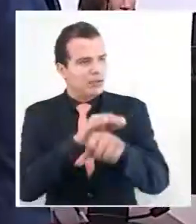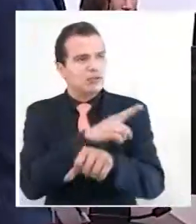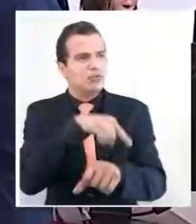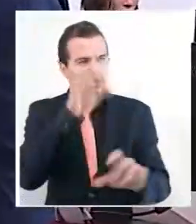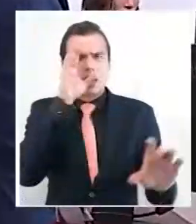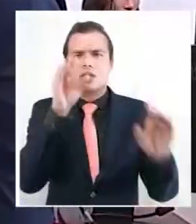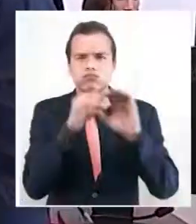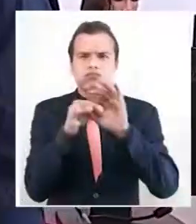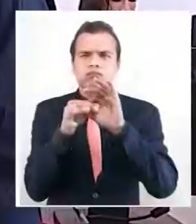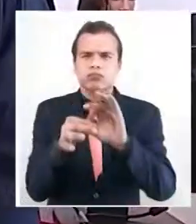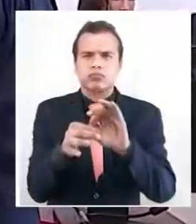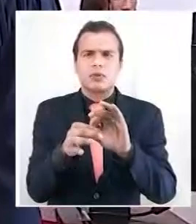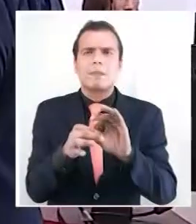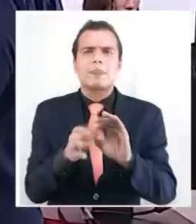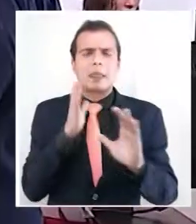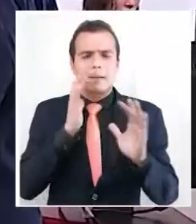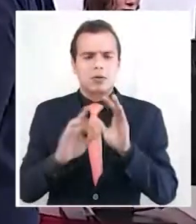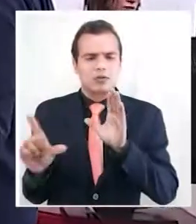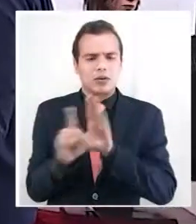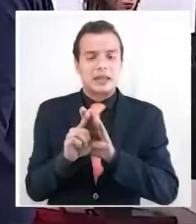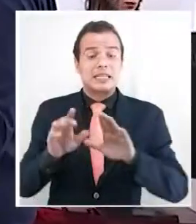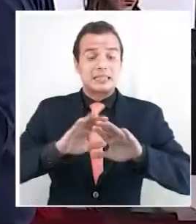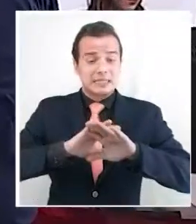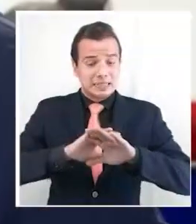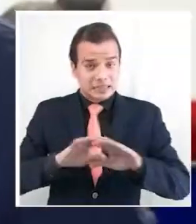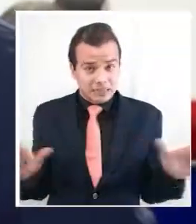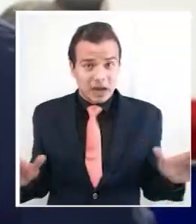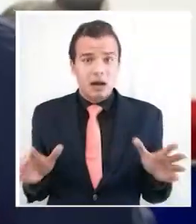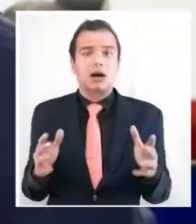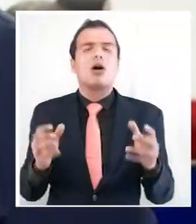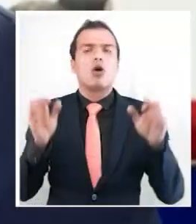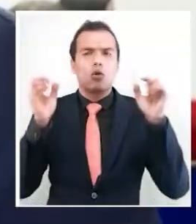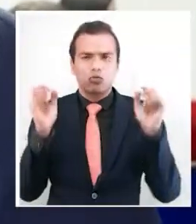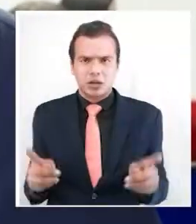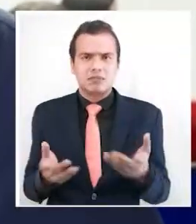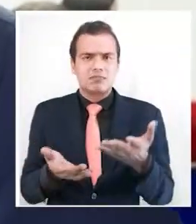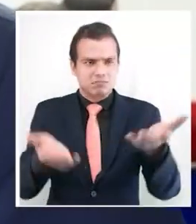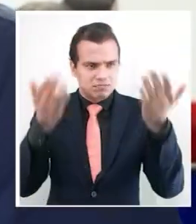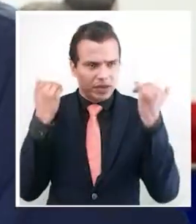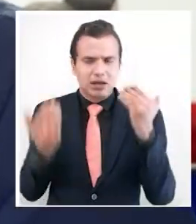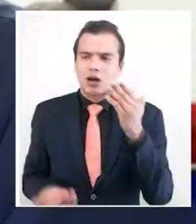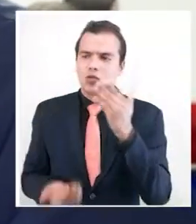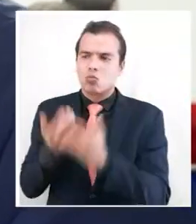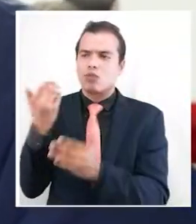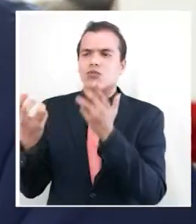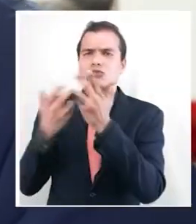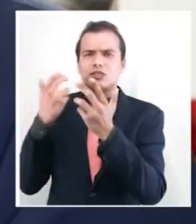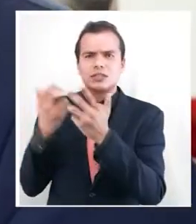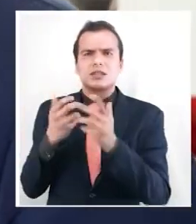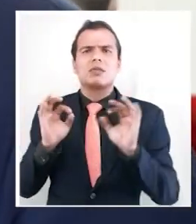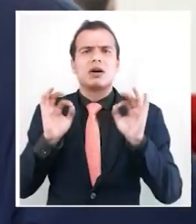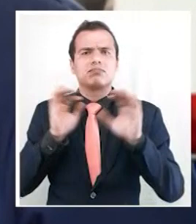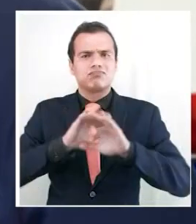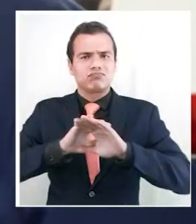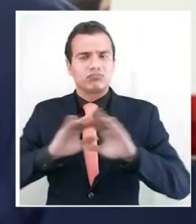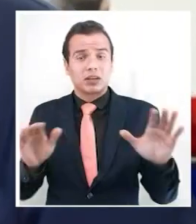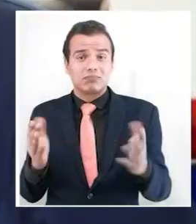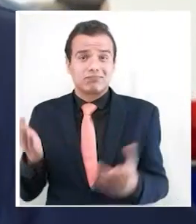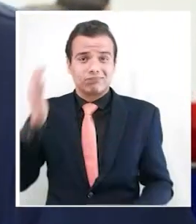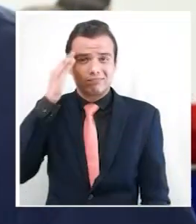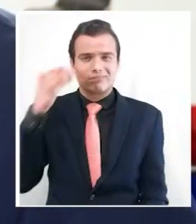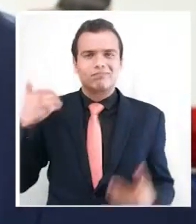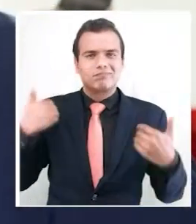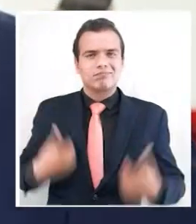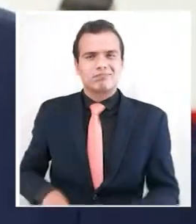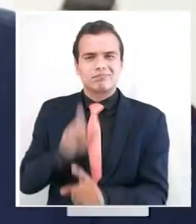formalícese, creen empresas y después de que lo hagan, me puedo sentar en una mesa y voy a buscar un solo sistema integrado de transporte, porque el